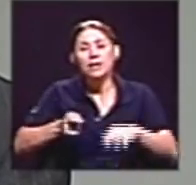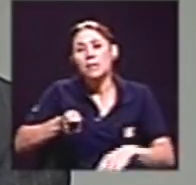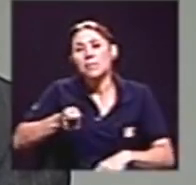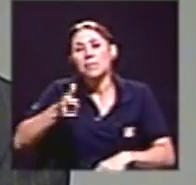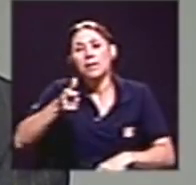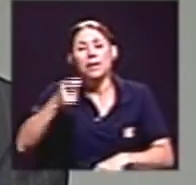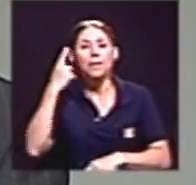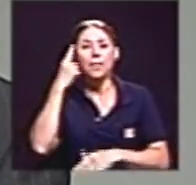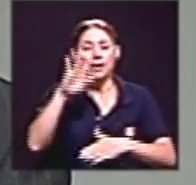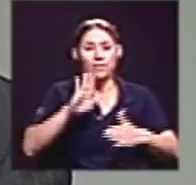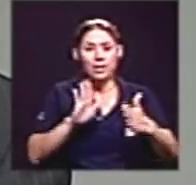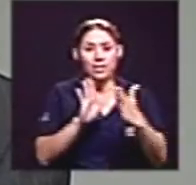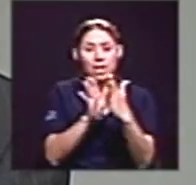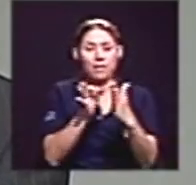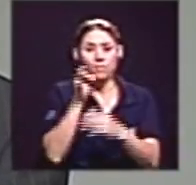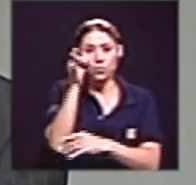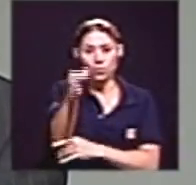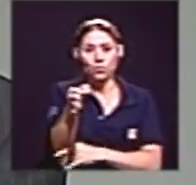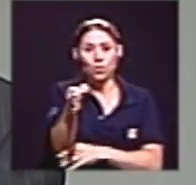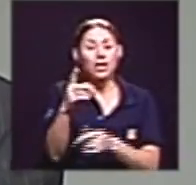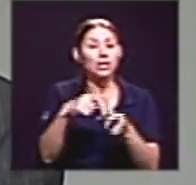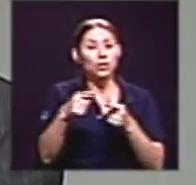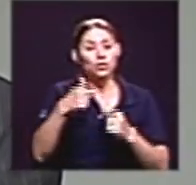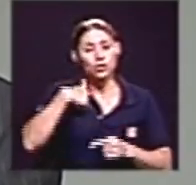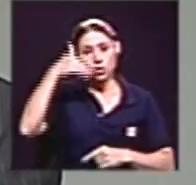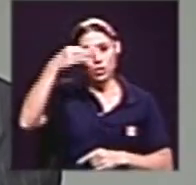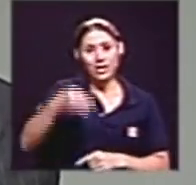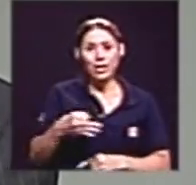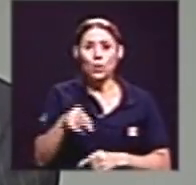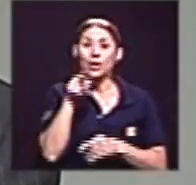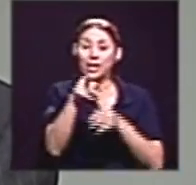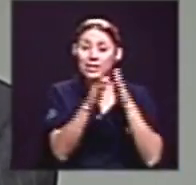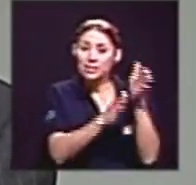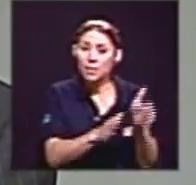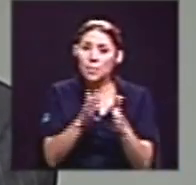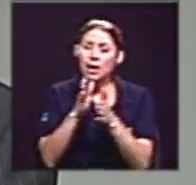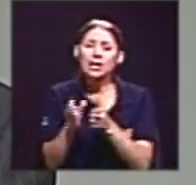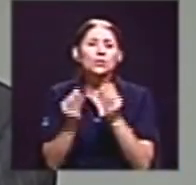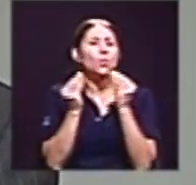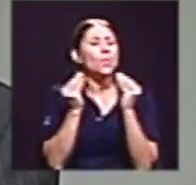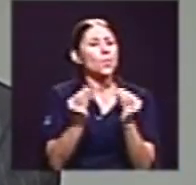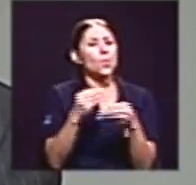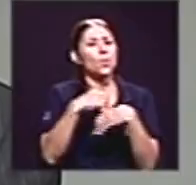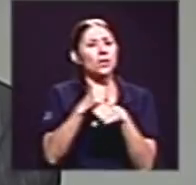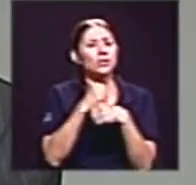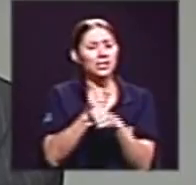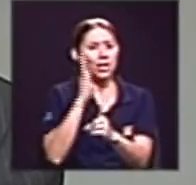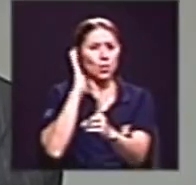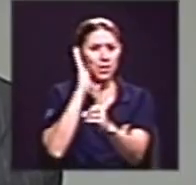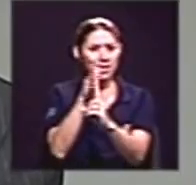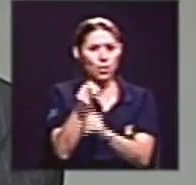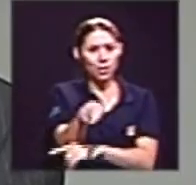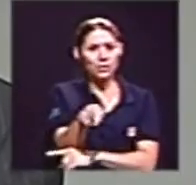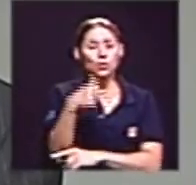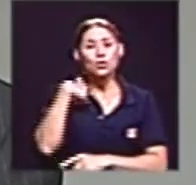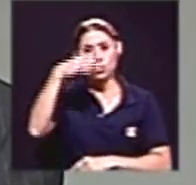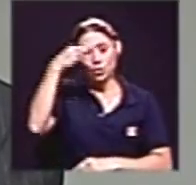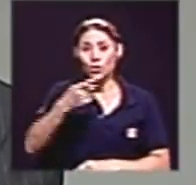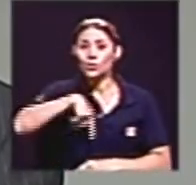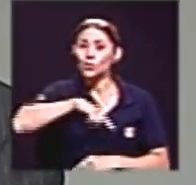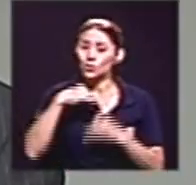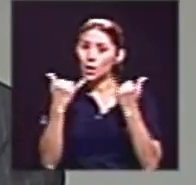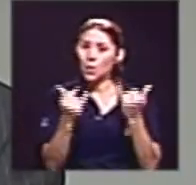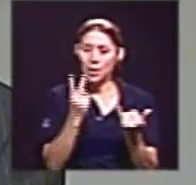los retos del futuro. Y entonces yo creo que ese plan estuvo muy diseñado y muy orientado hacia eso, y yo creo que estamos viendo los